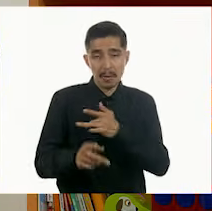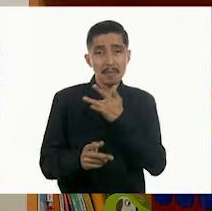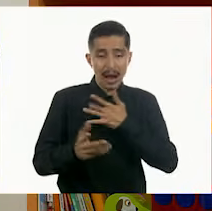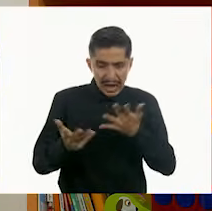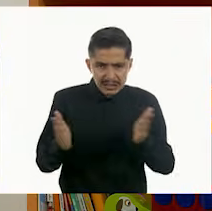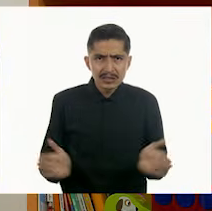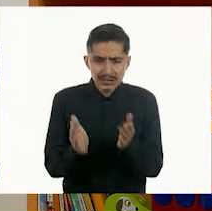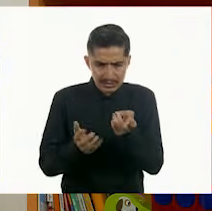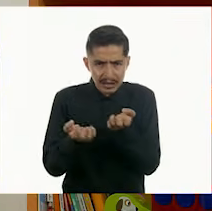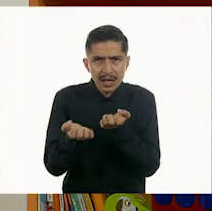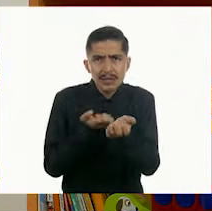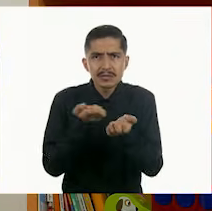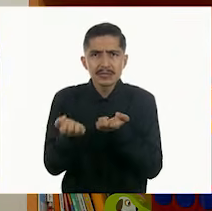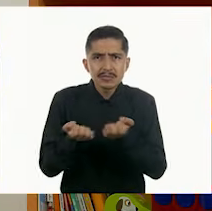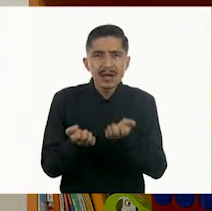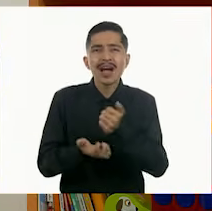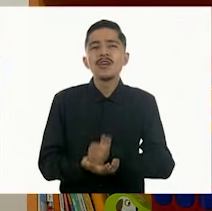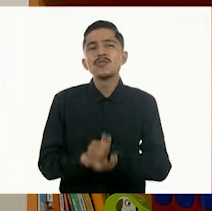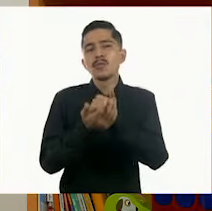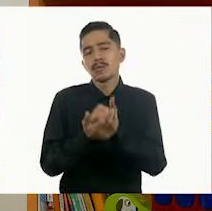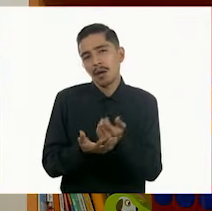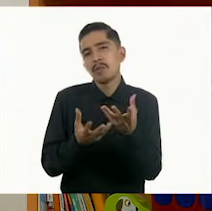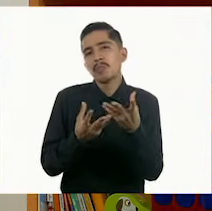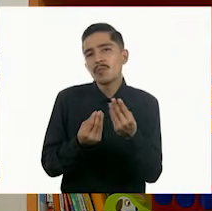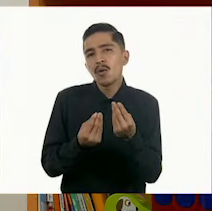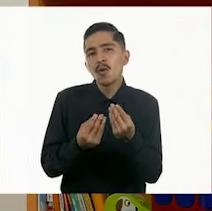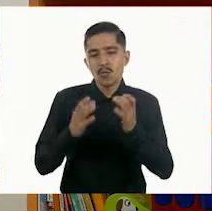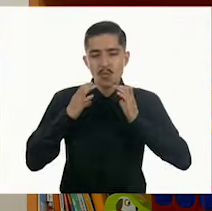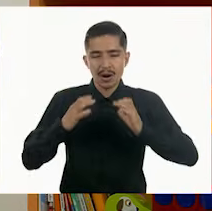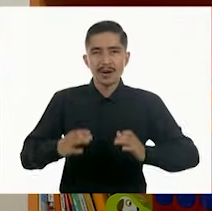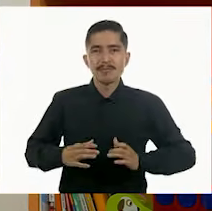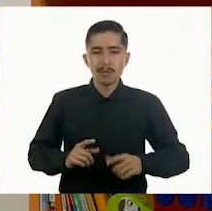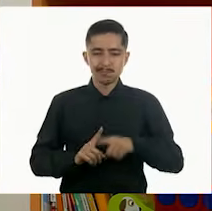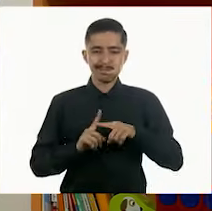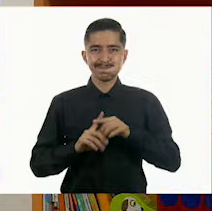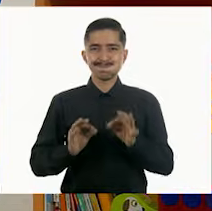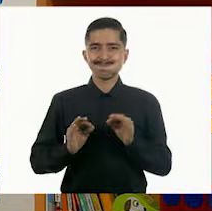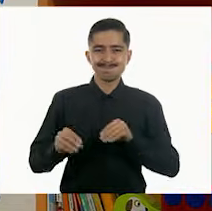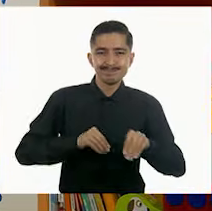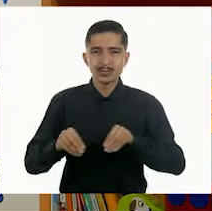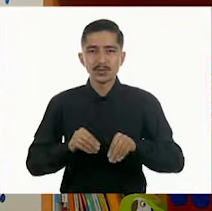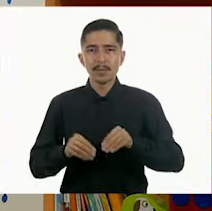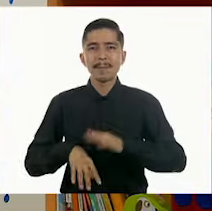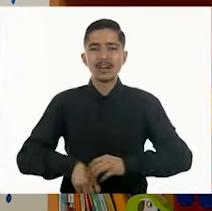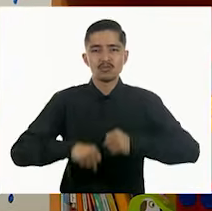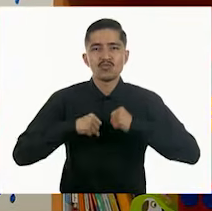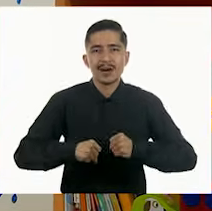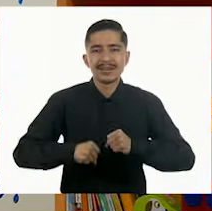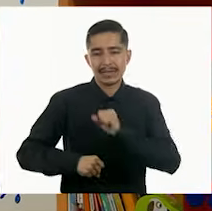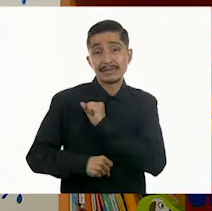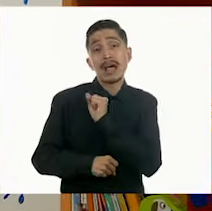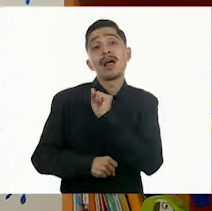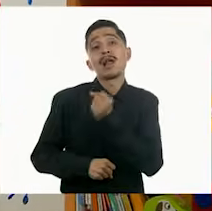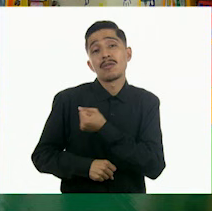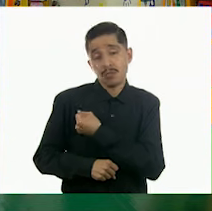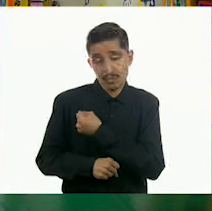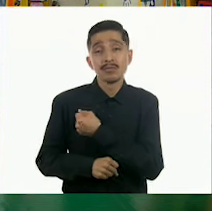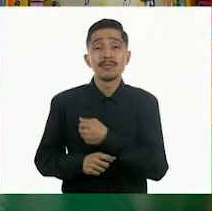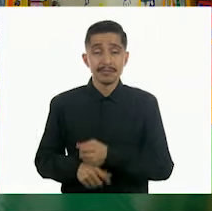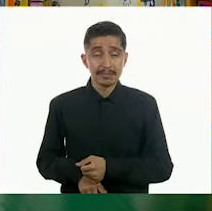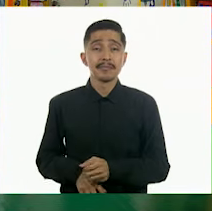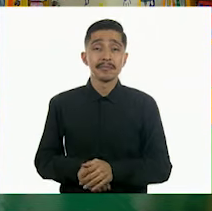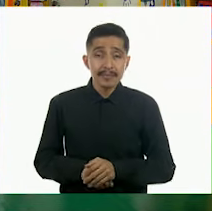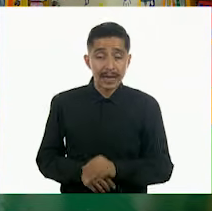este tipo de ejercicios. Ya que les ayuda mucho a mantener su cuerpo activo, fuerte y saludable. Por supuesto,